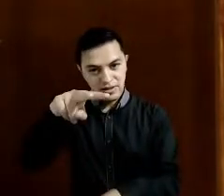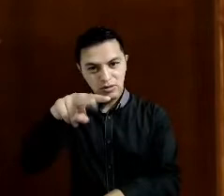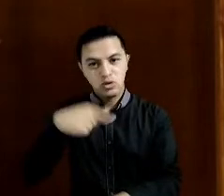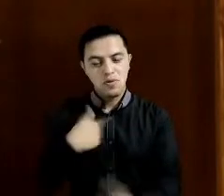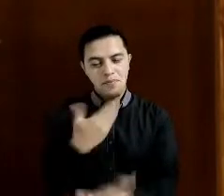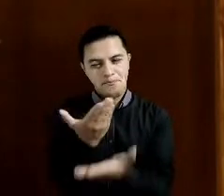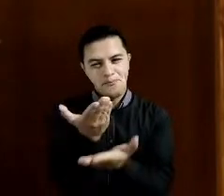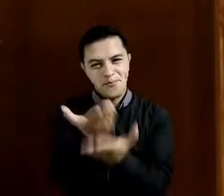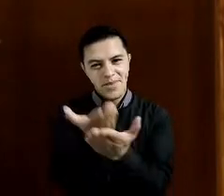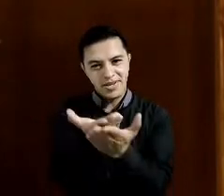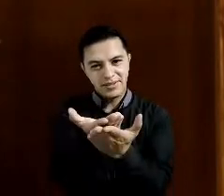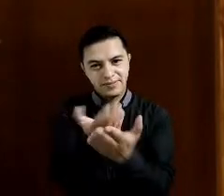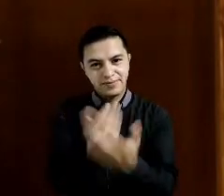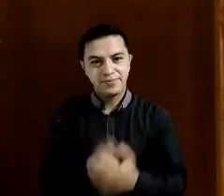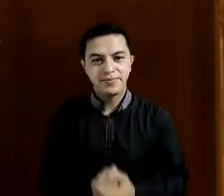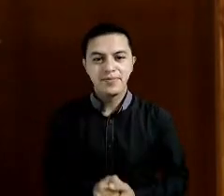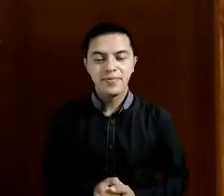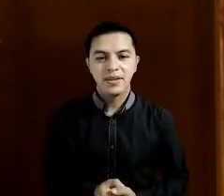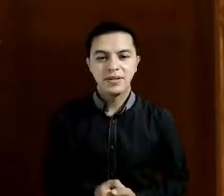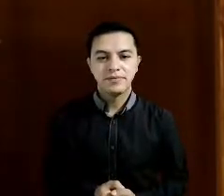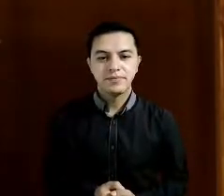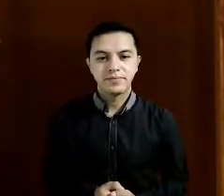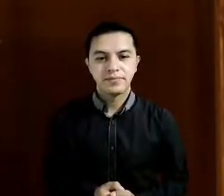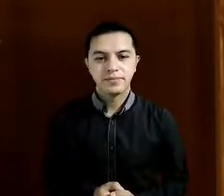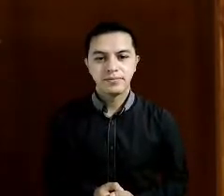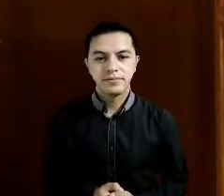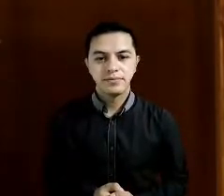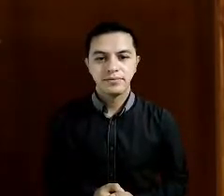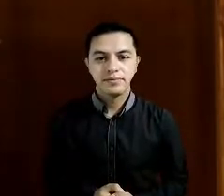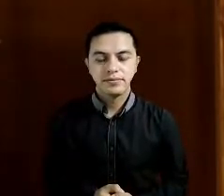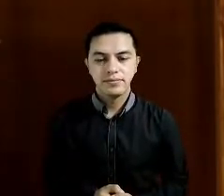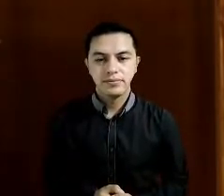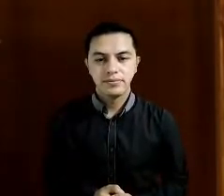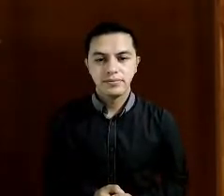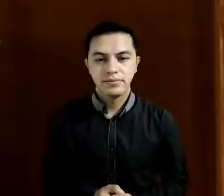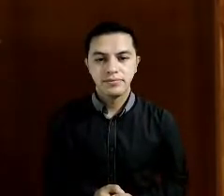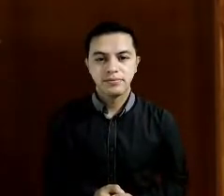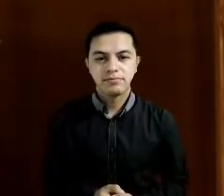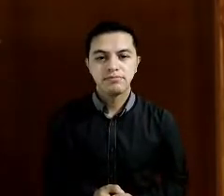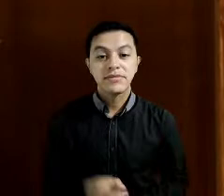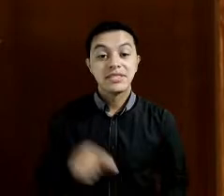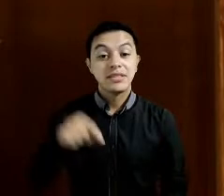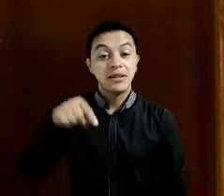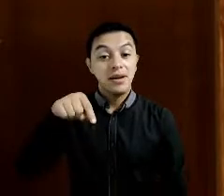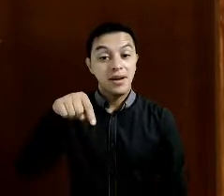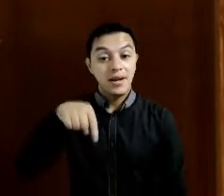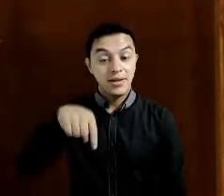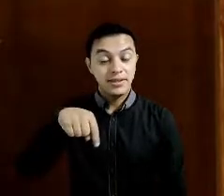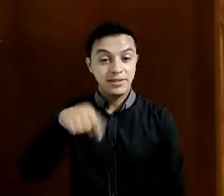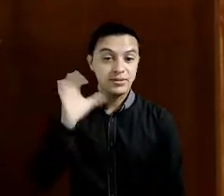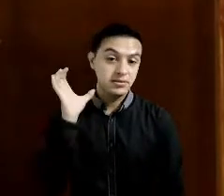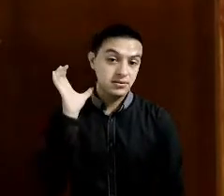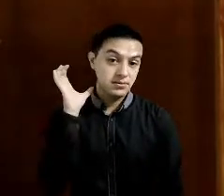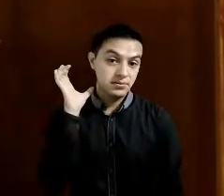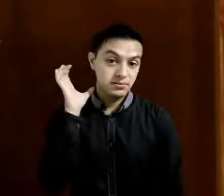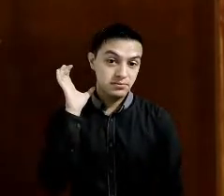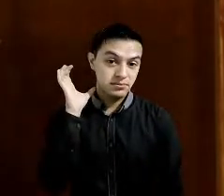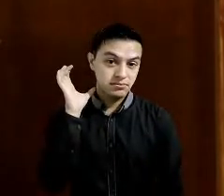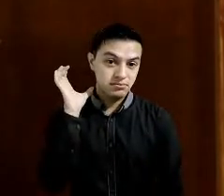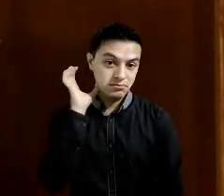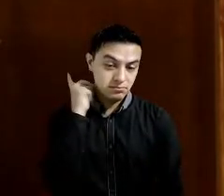solicito se presente ante el Honorable Congreso de la Unión la